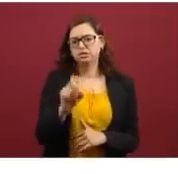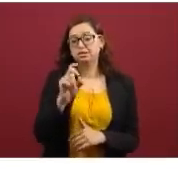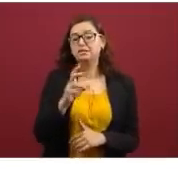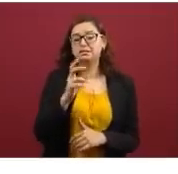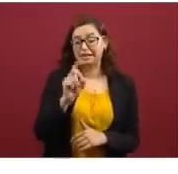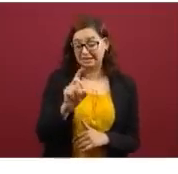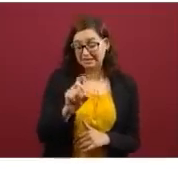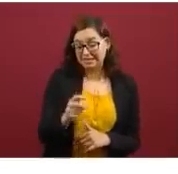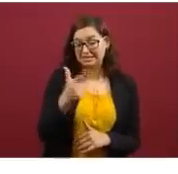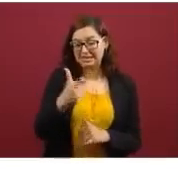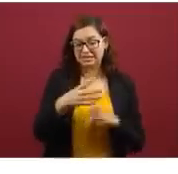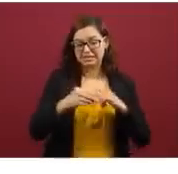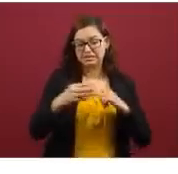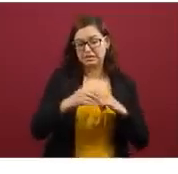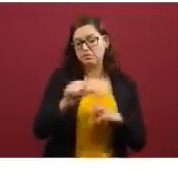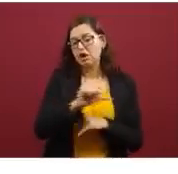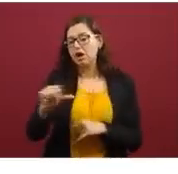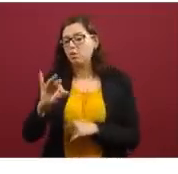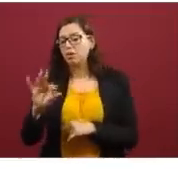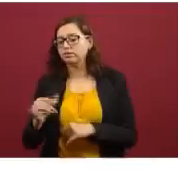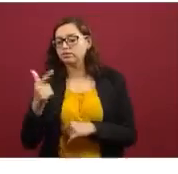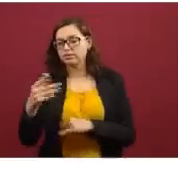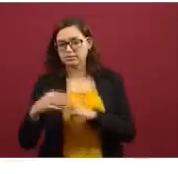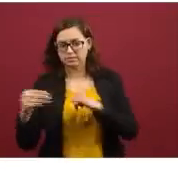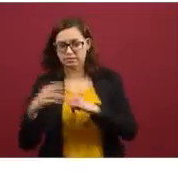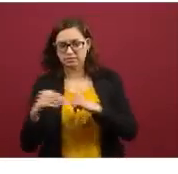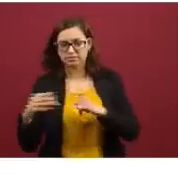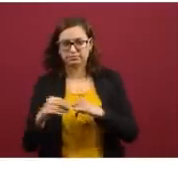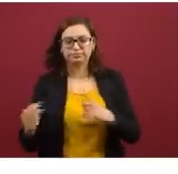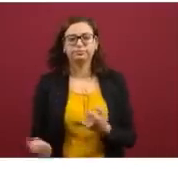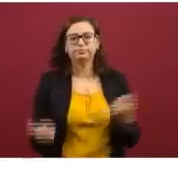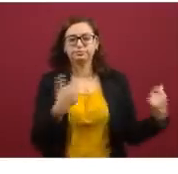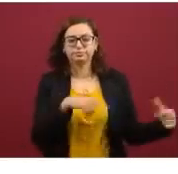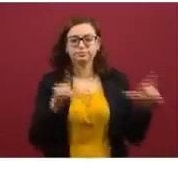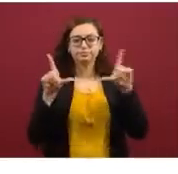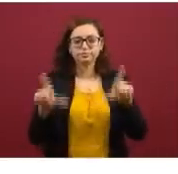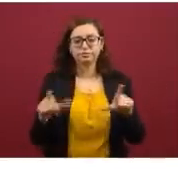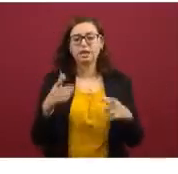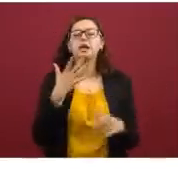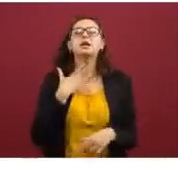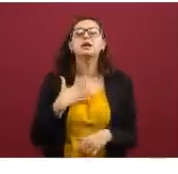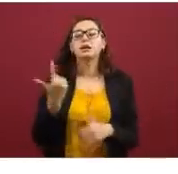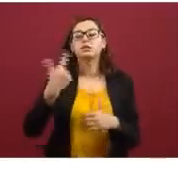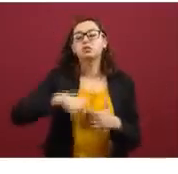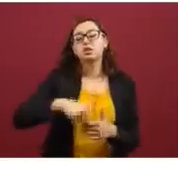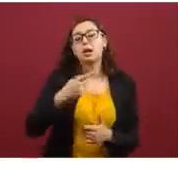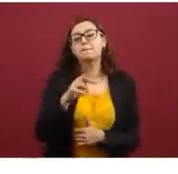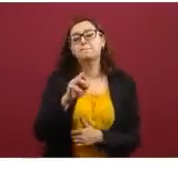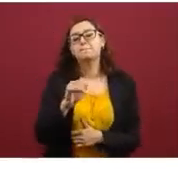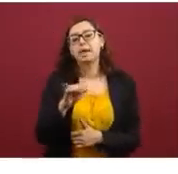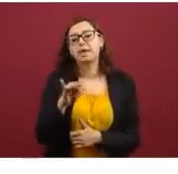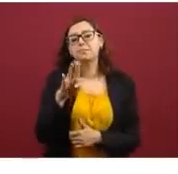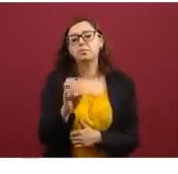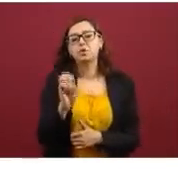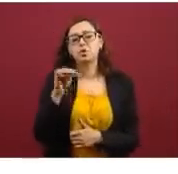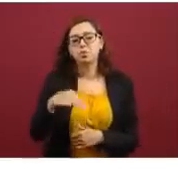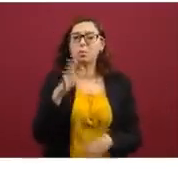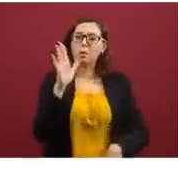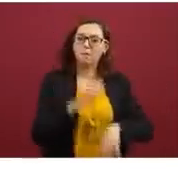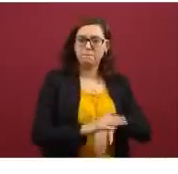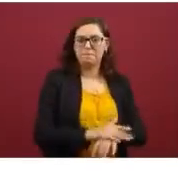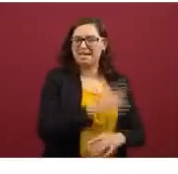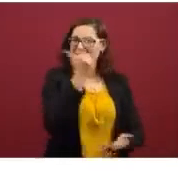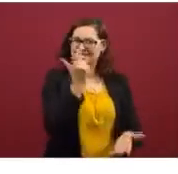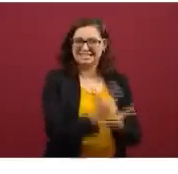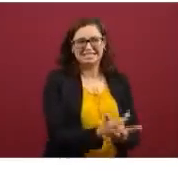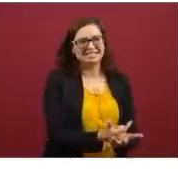0.37 centavos a 47 centavos. Pasamos al siguiente, que es en la gasolina premium. Primeramente las 10 que tienen